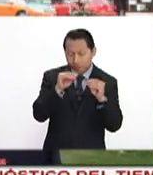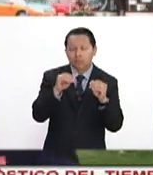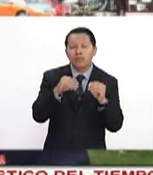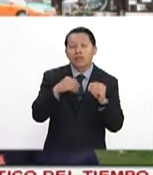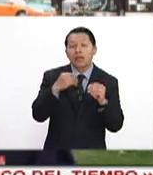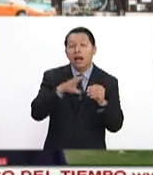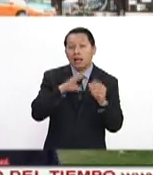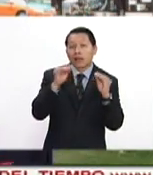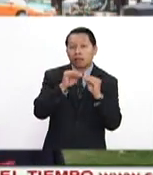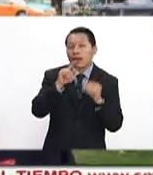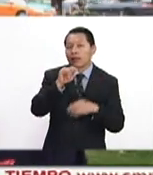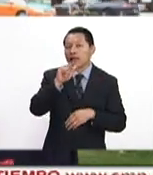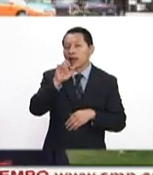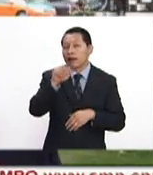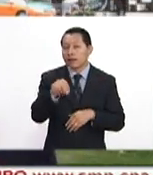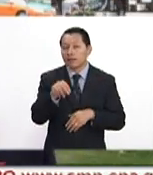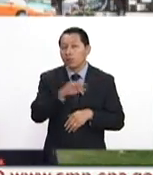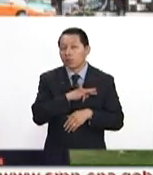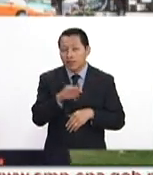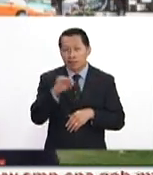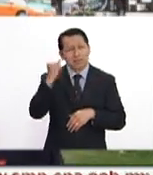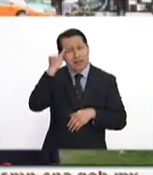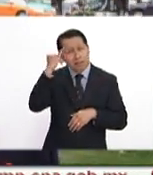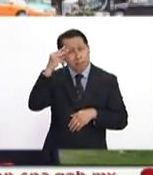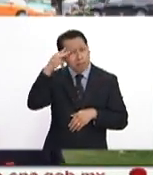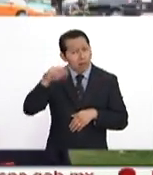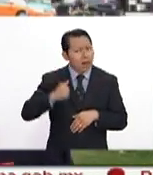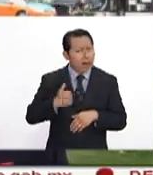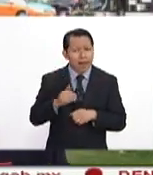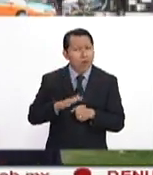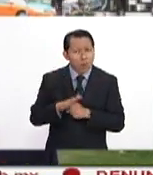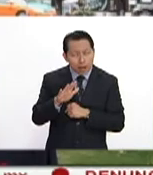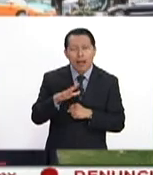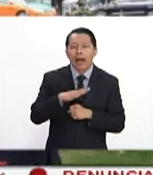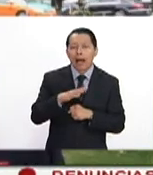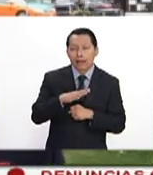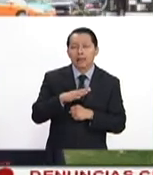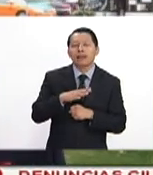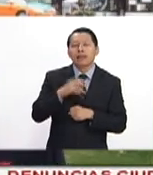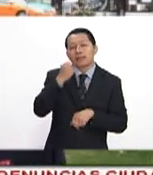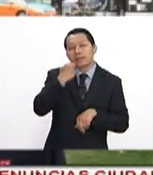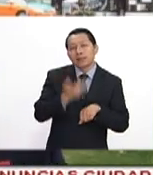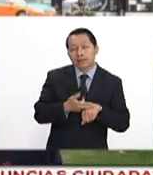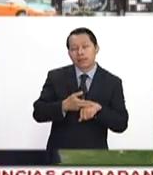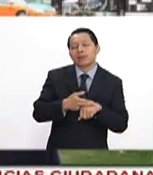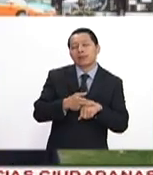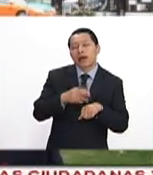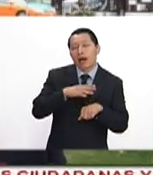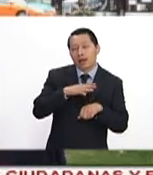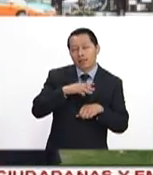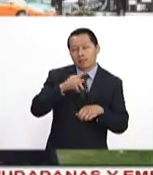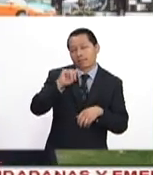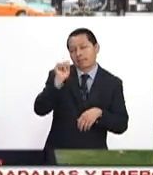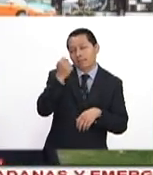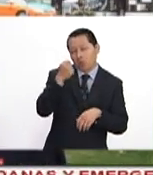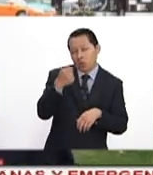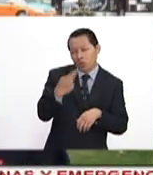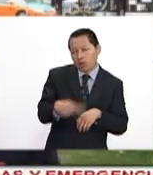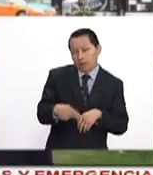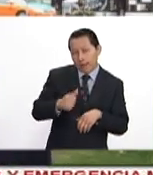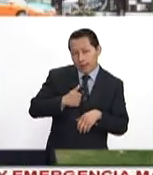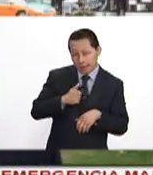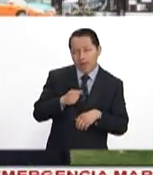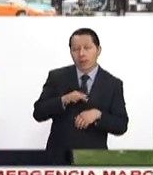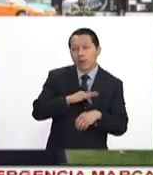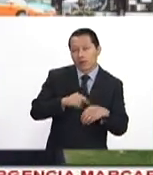del TLC y cuál es la estrategia entre México y Canadá, bueno, pues platicamos con el ministro de Innovación, Ciencia y Desarrollo Económico de este país,